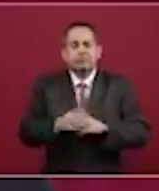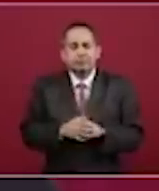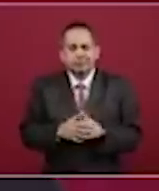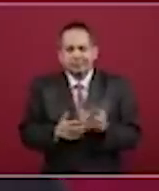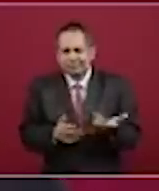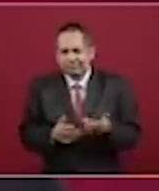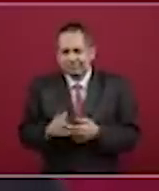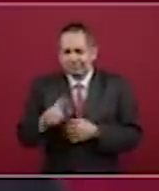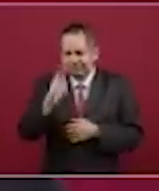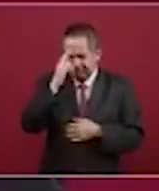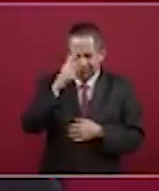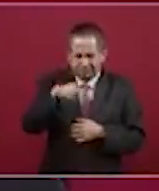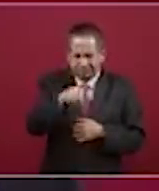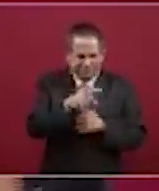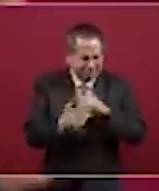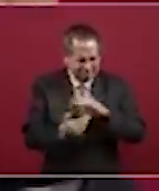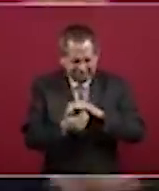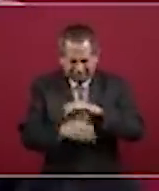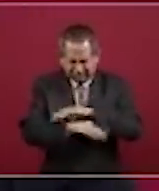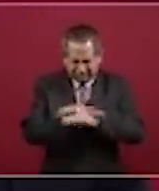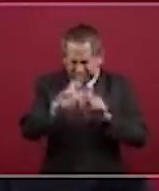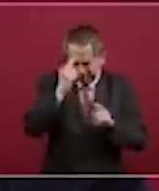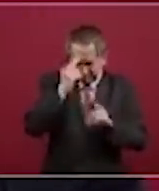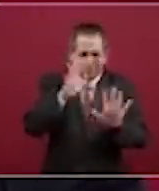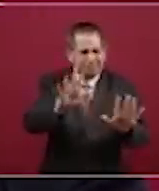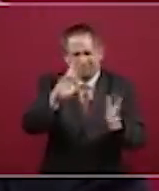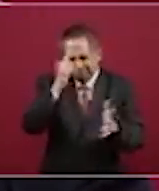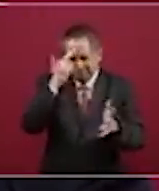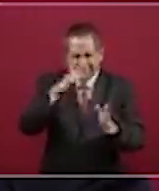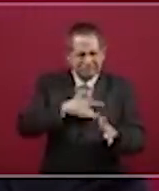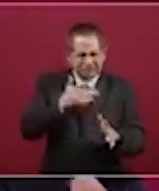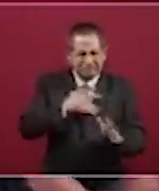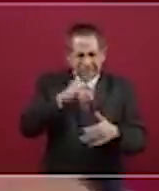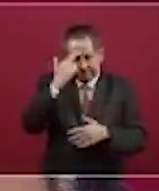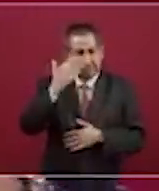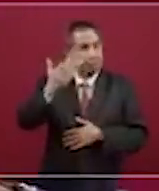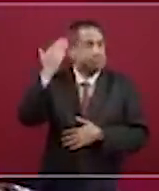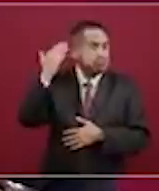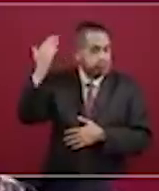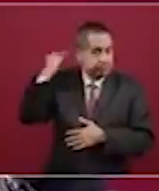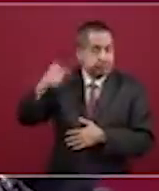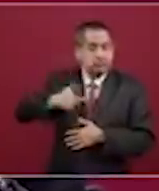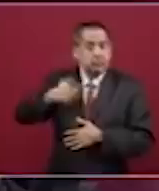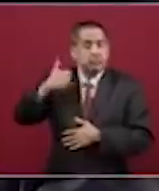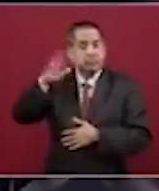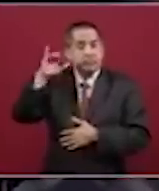No sé si se pusieron también mesas, pero sí me acuerdo de que